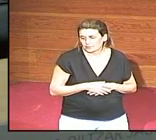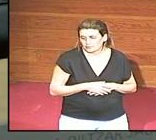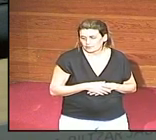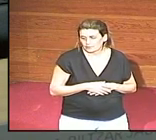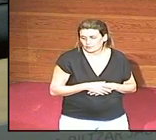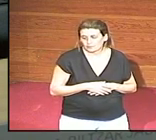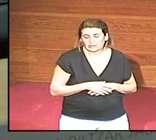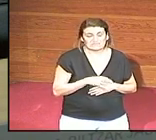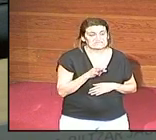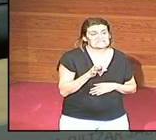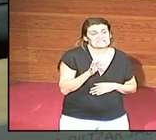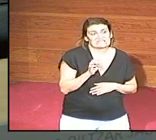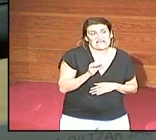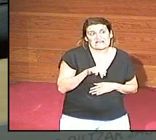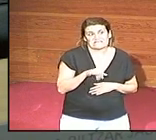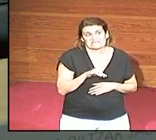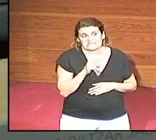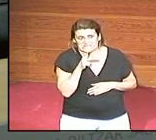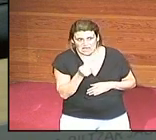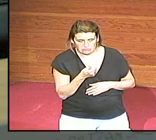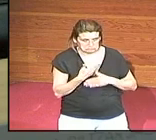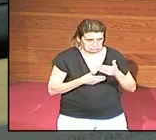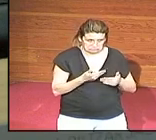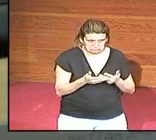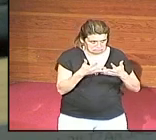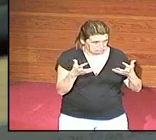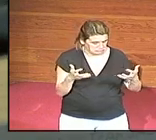Stanivsa Luhanska. El Luhansk.